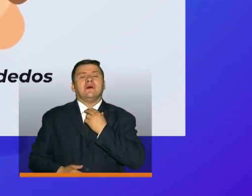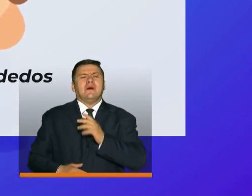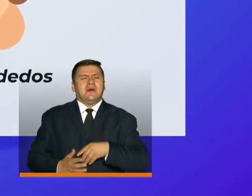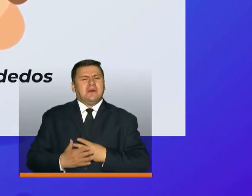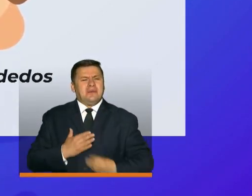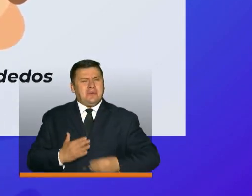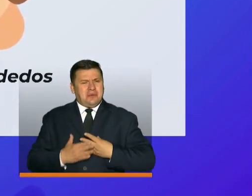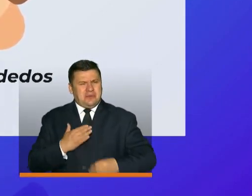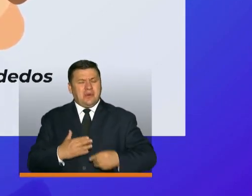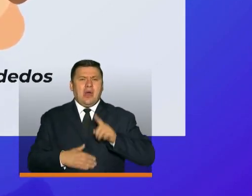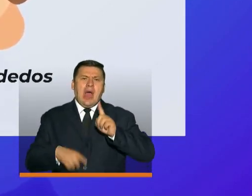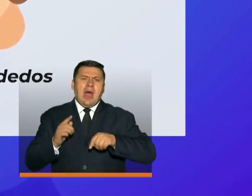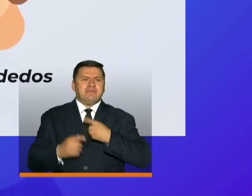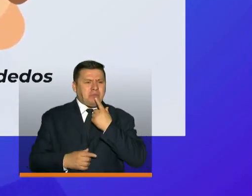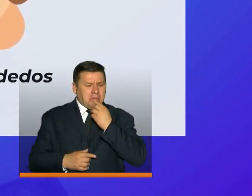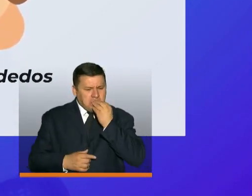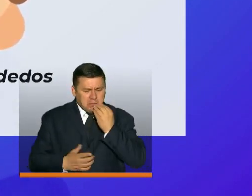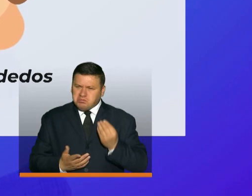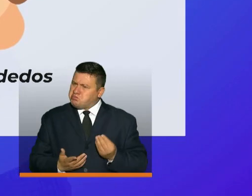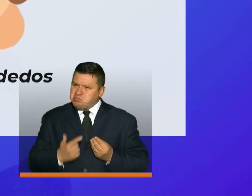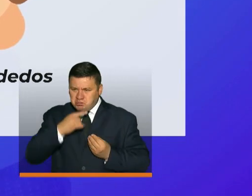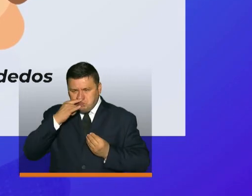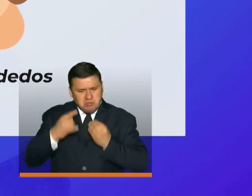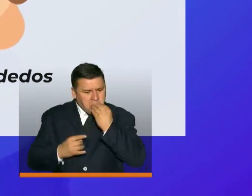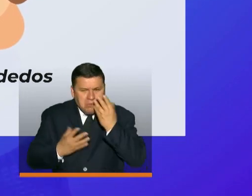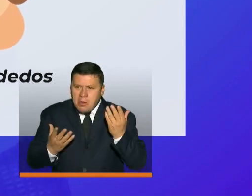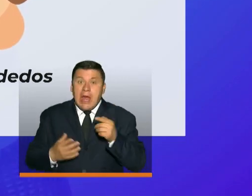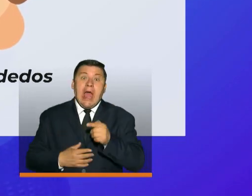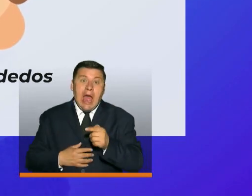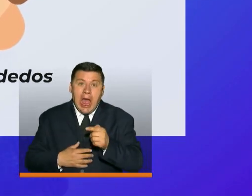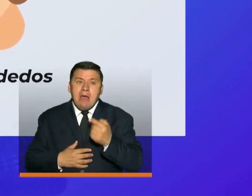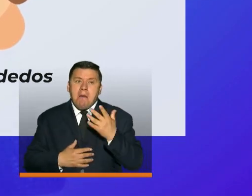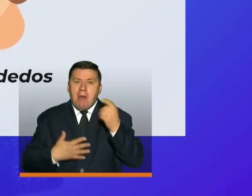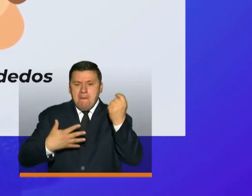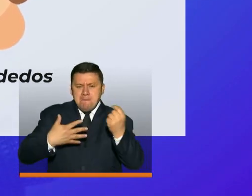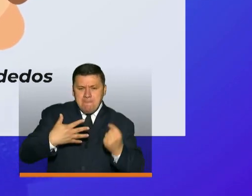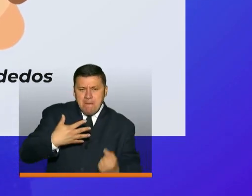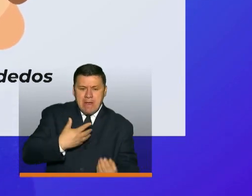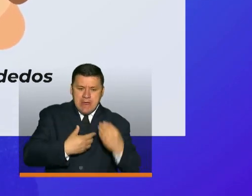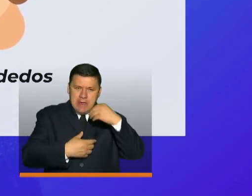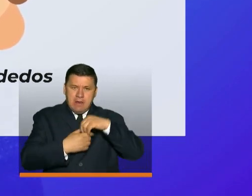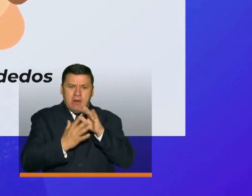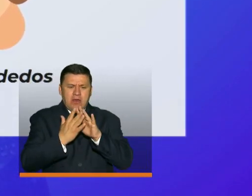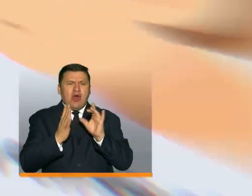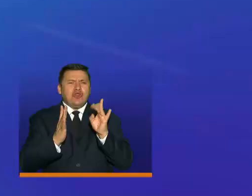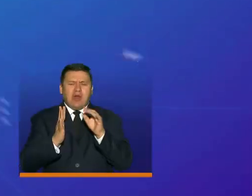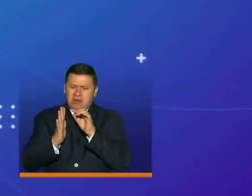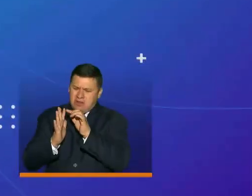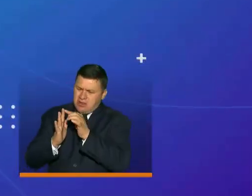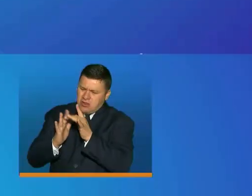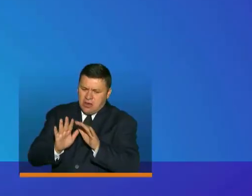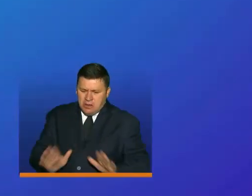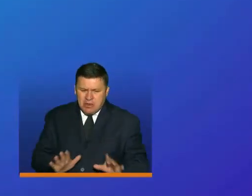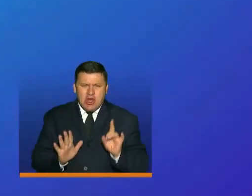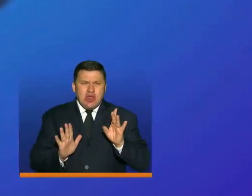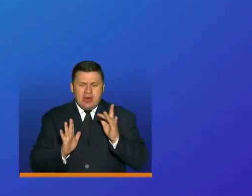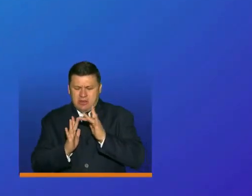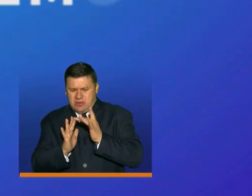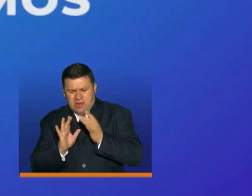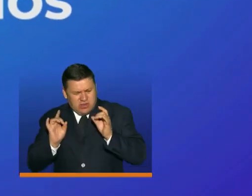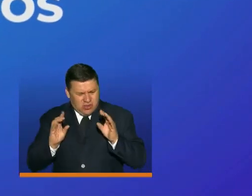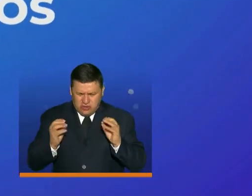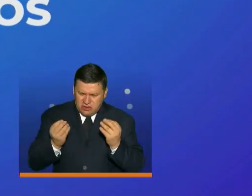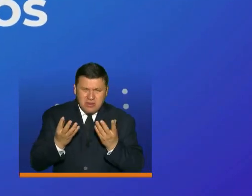diarrea, la pérdida del gusto y el olfato y las erupciones cutáneas o cambios de color en los dedos de las manos o los pies. Por todo